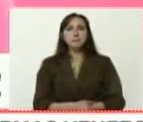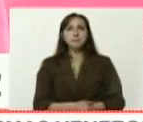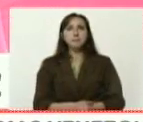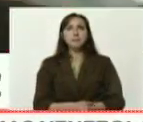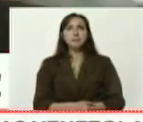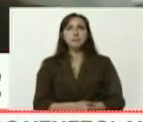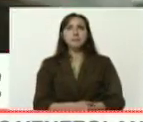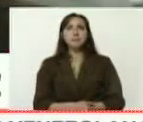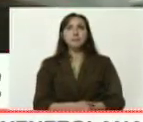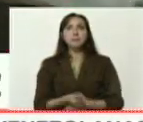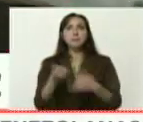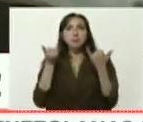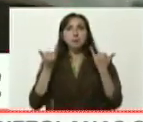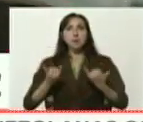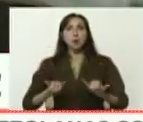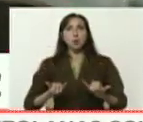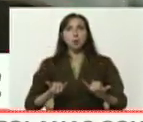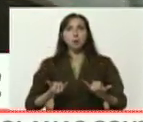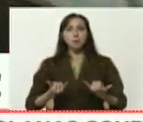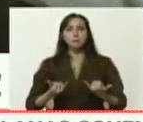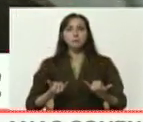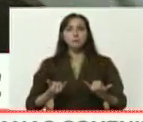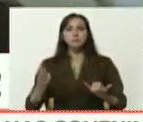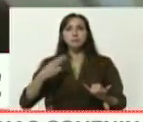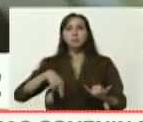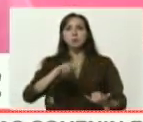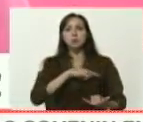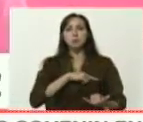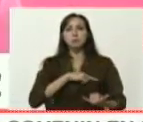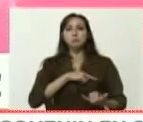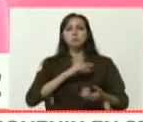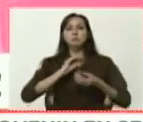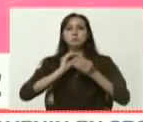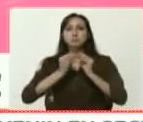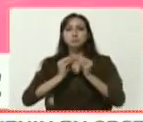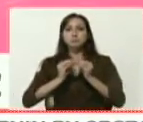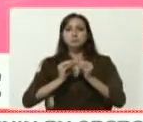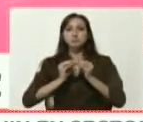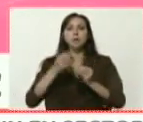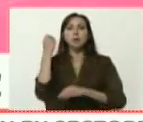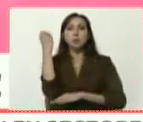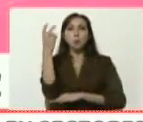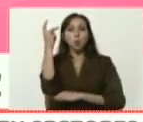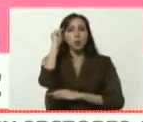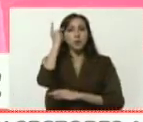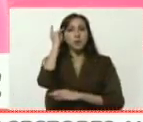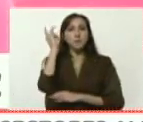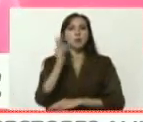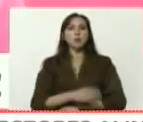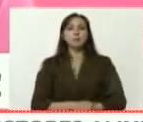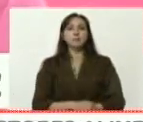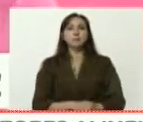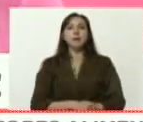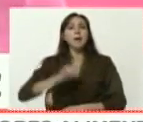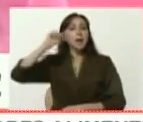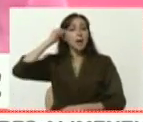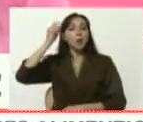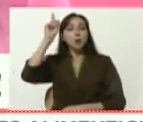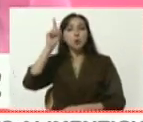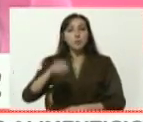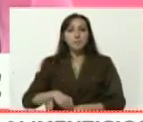Y hoy estamos instalando además el Foro de Sao Paulo, recordando por